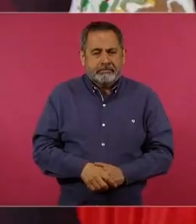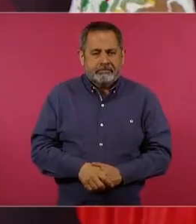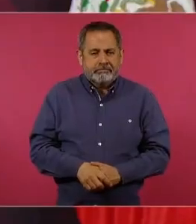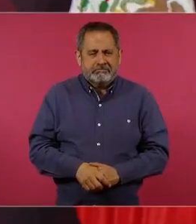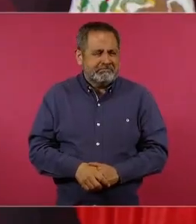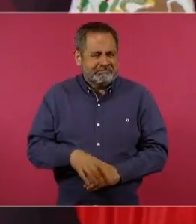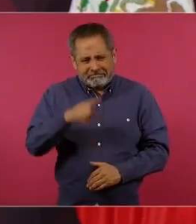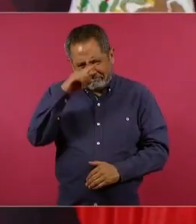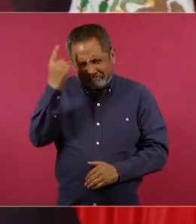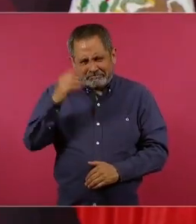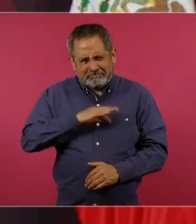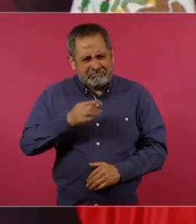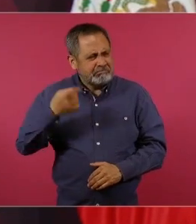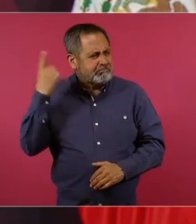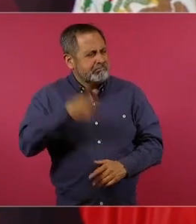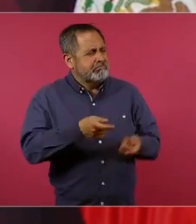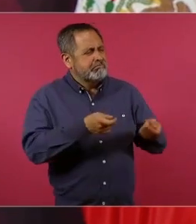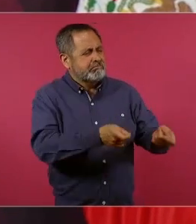No,